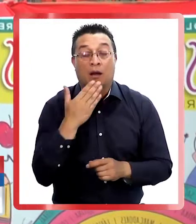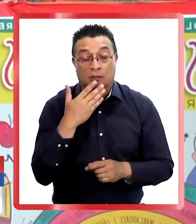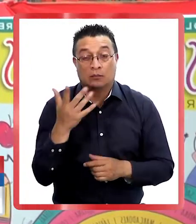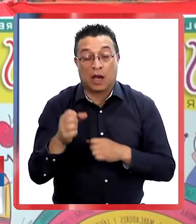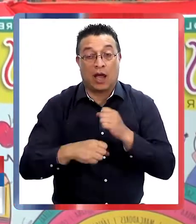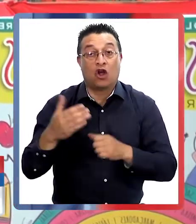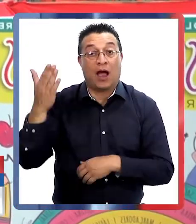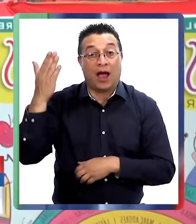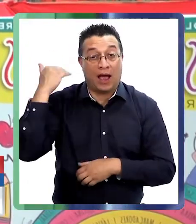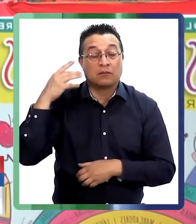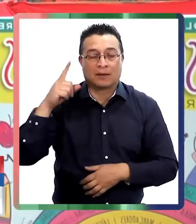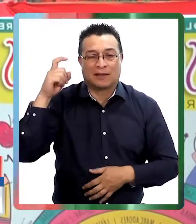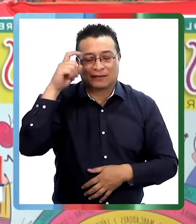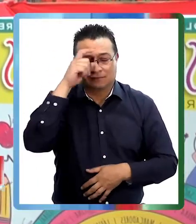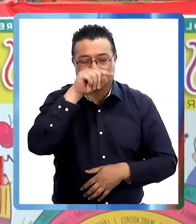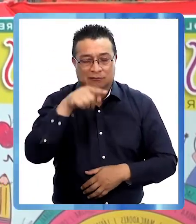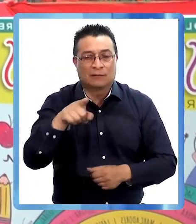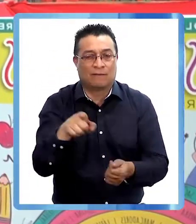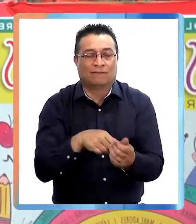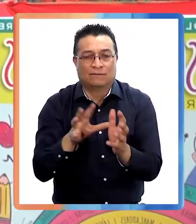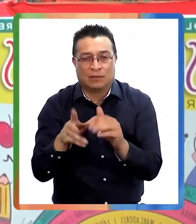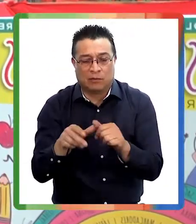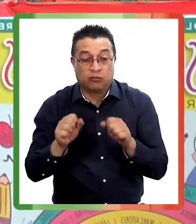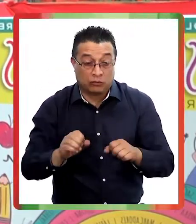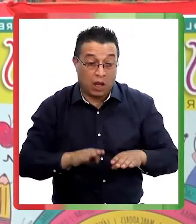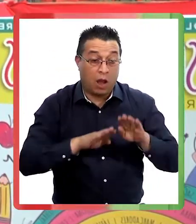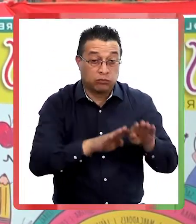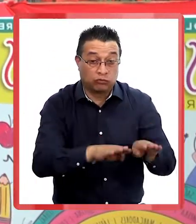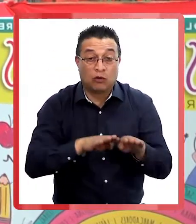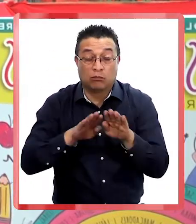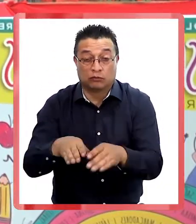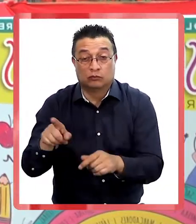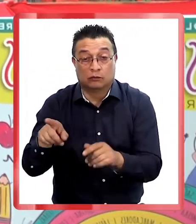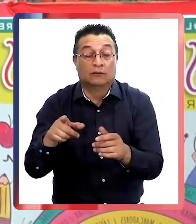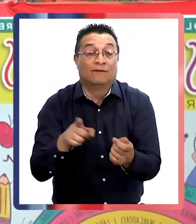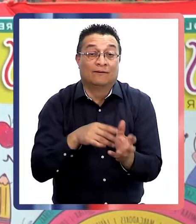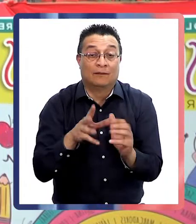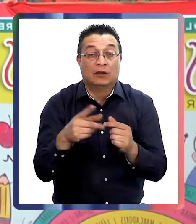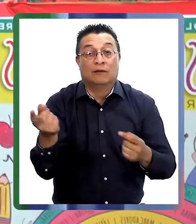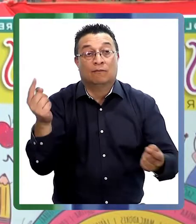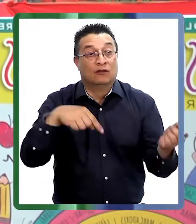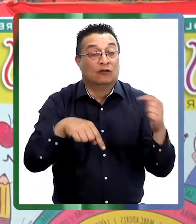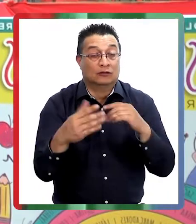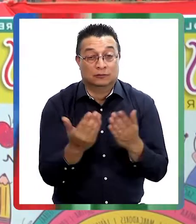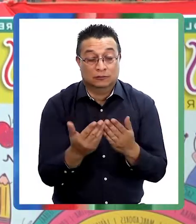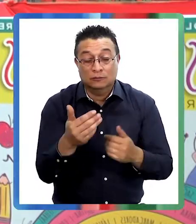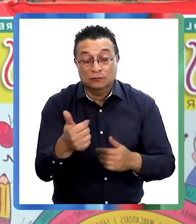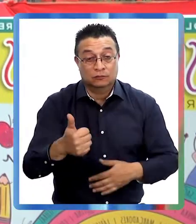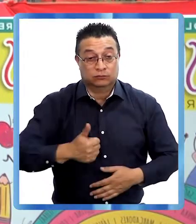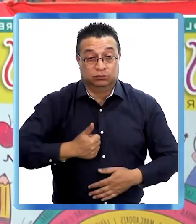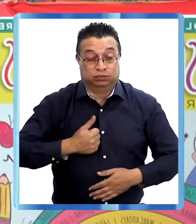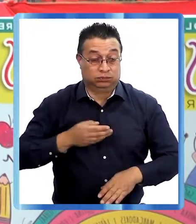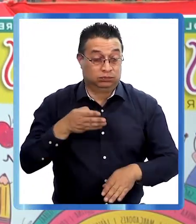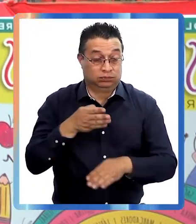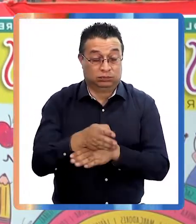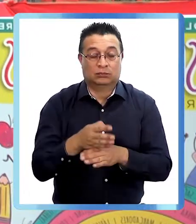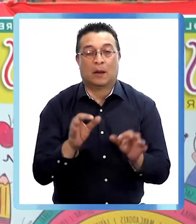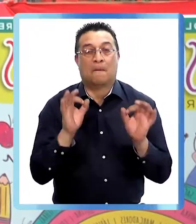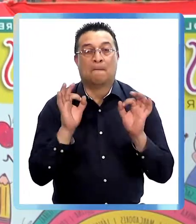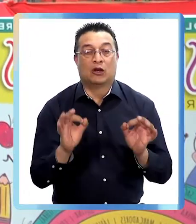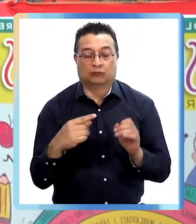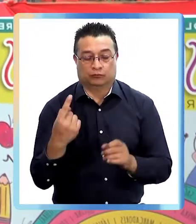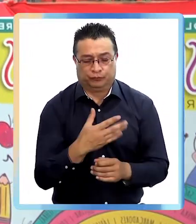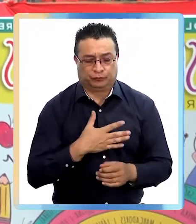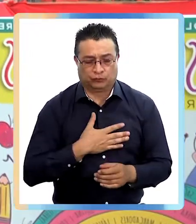los años anteriores han sido bastante difíciles para las familias y si podemos apoyar a las familias en el retorno a clase y que los niños estén de manera presencial, ideal. Nosotros